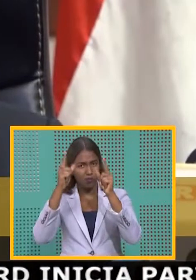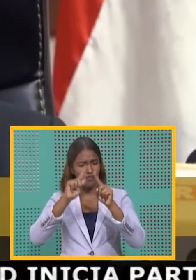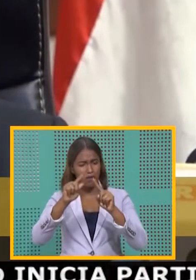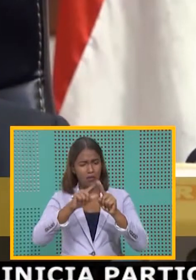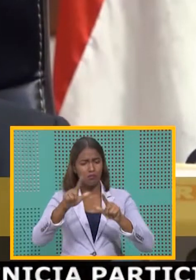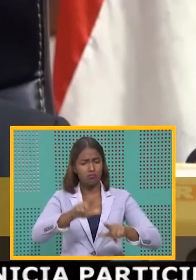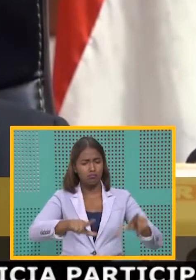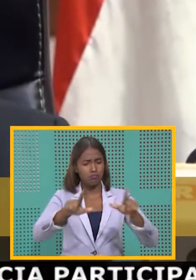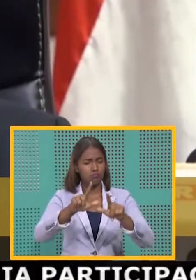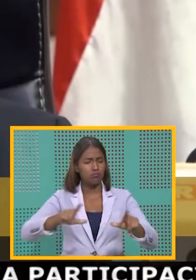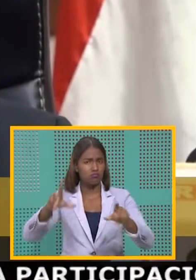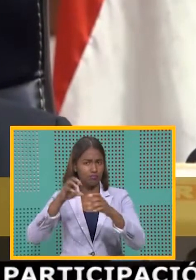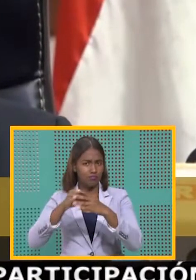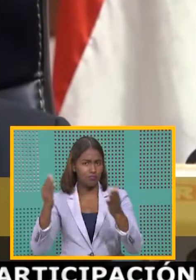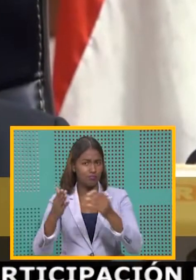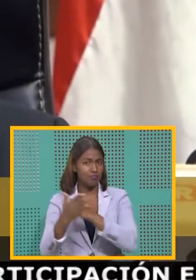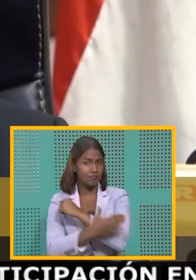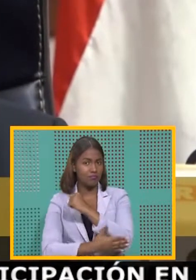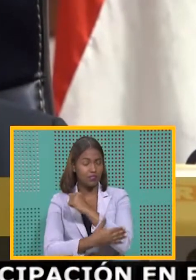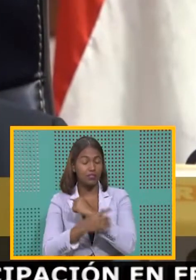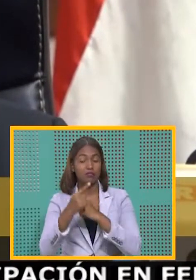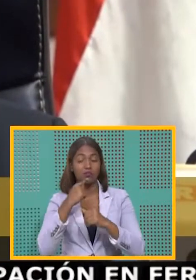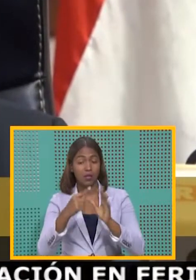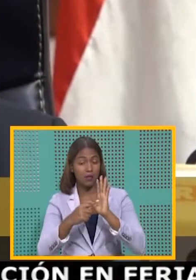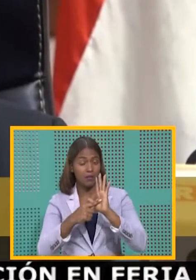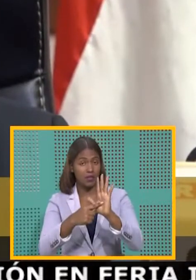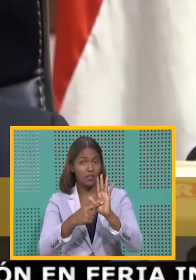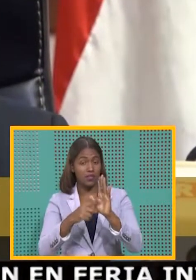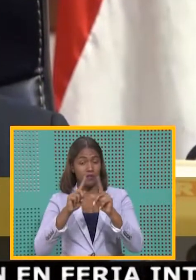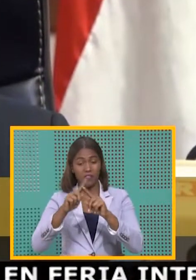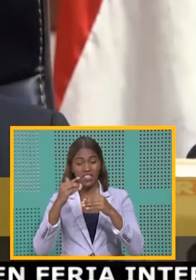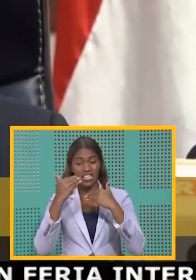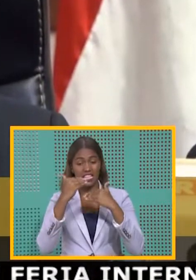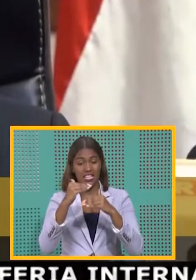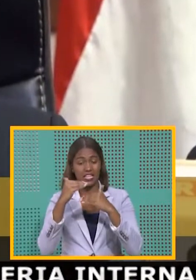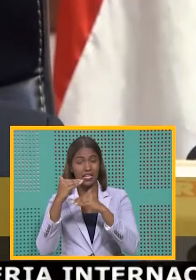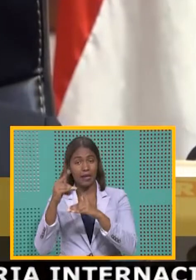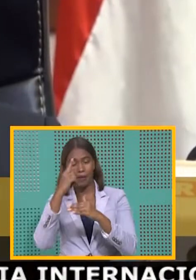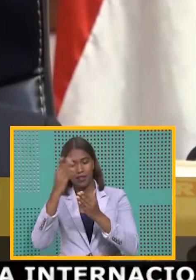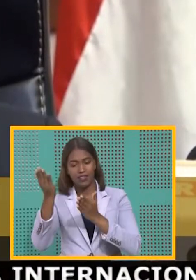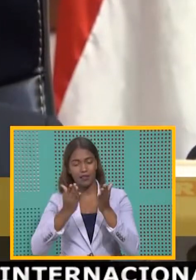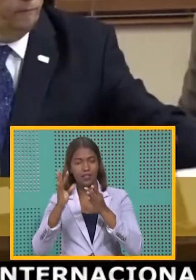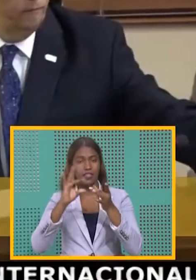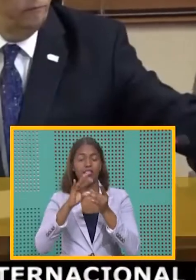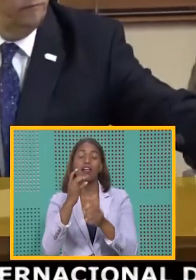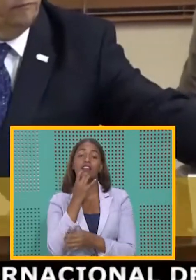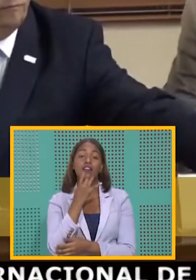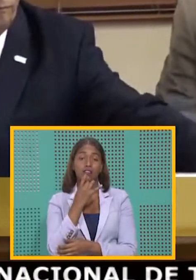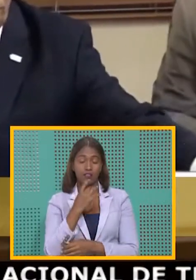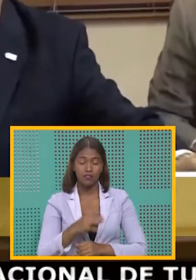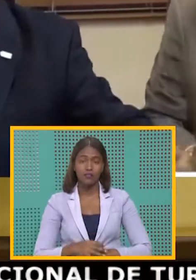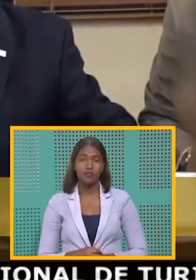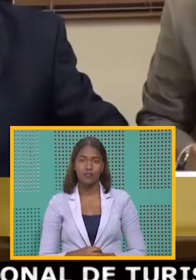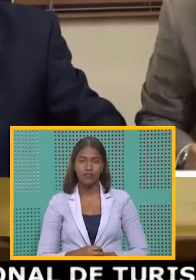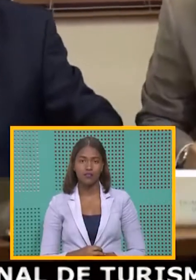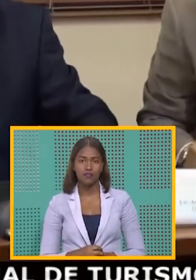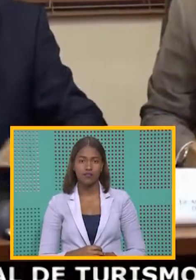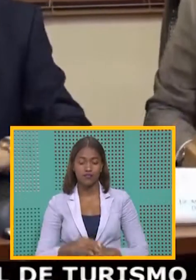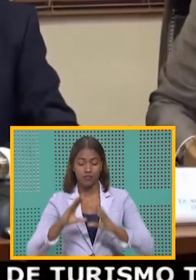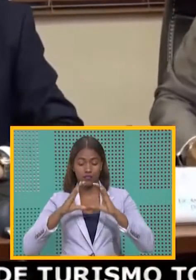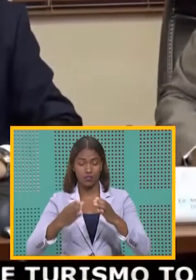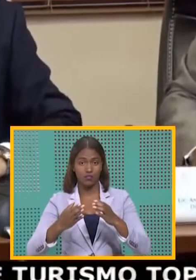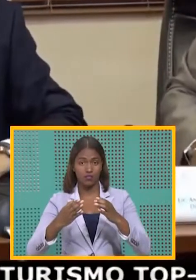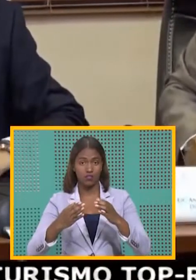localidades del país, pues presentan limitaciones para el servicio de energía eléctrica. La